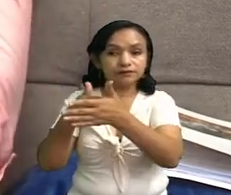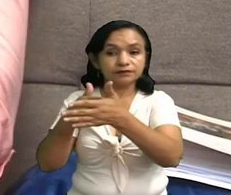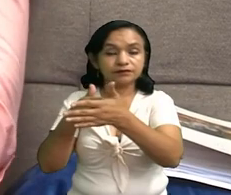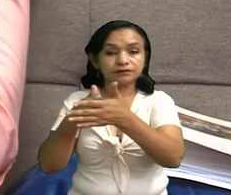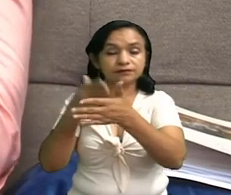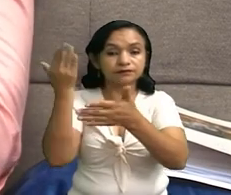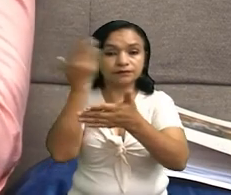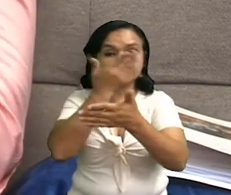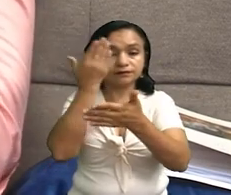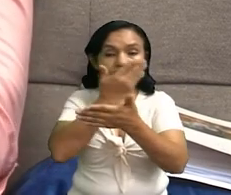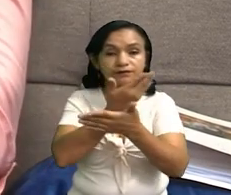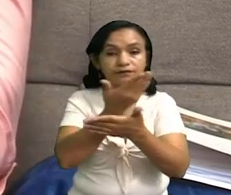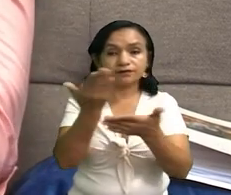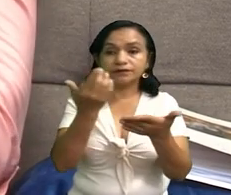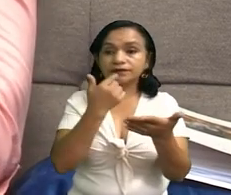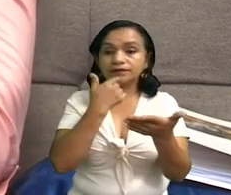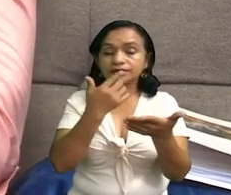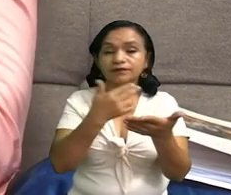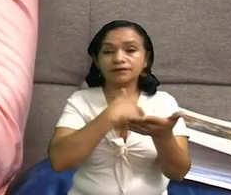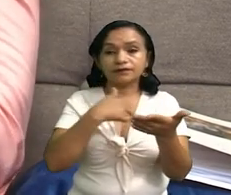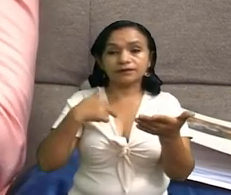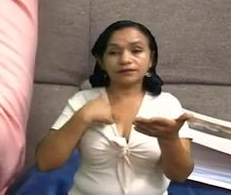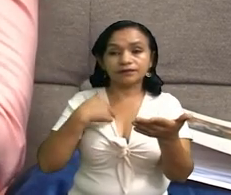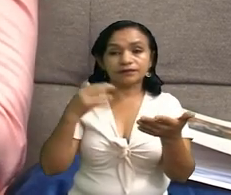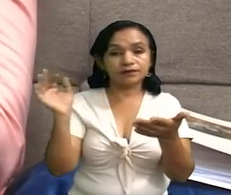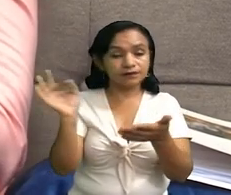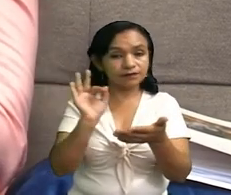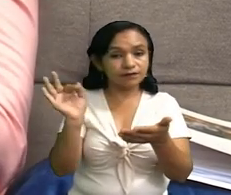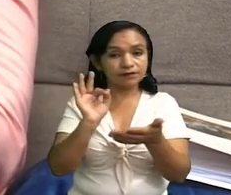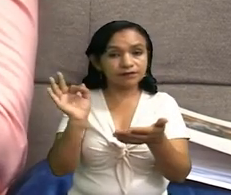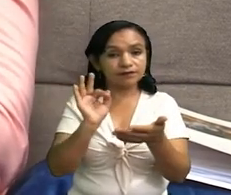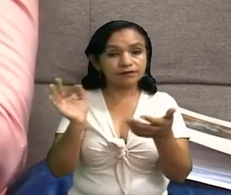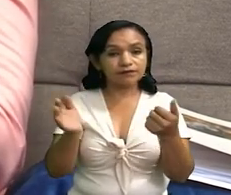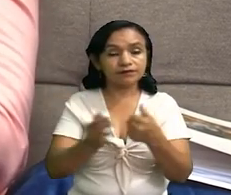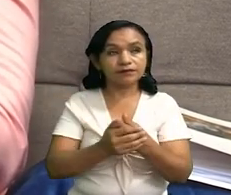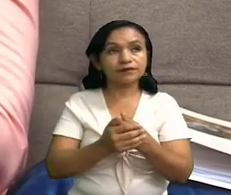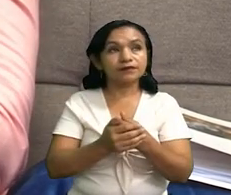con los estudiantes, porque esto hay que hacerlo de tal manera que